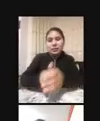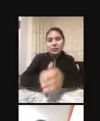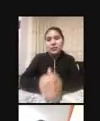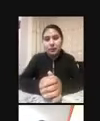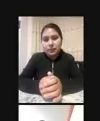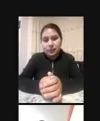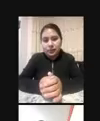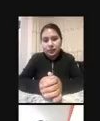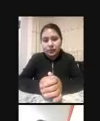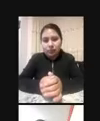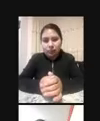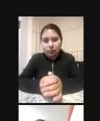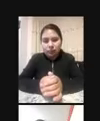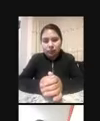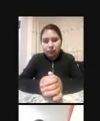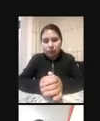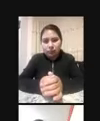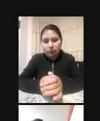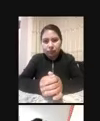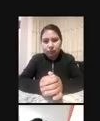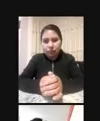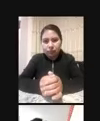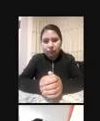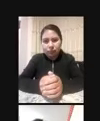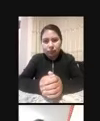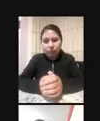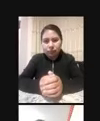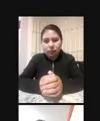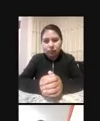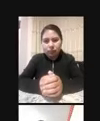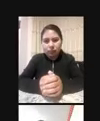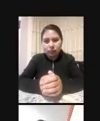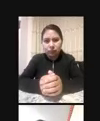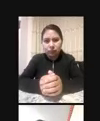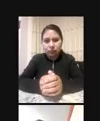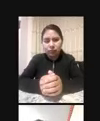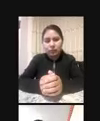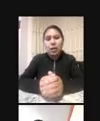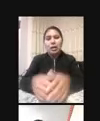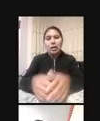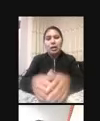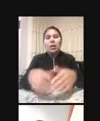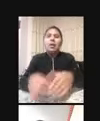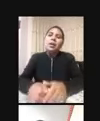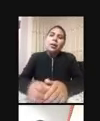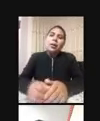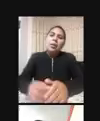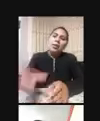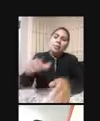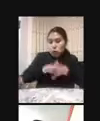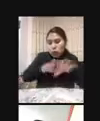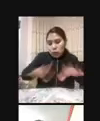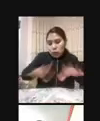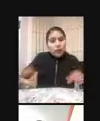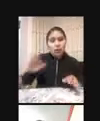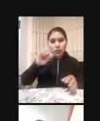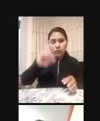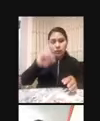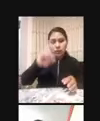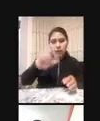tiene el síndrome de Down. Pues el síndrome de Down tiene una comorbilidad siempre con